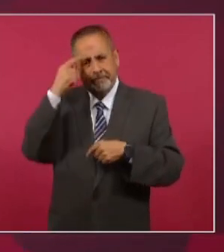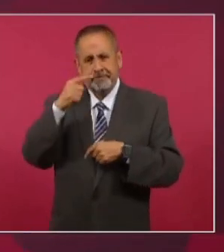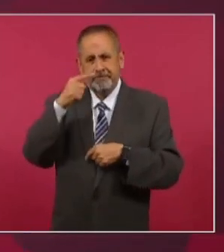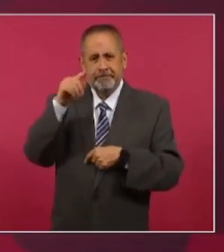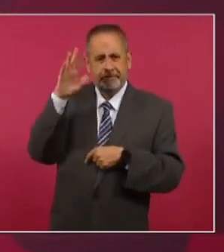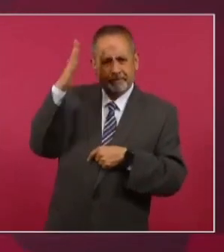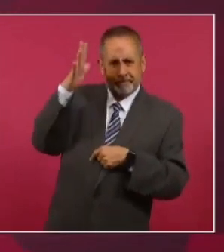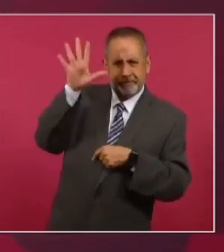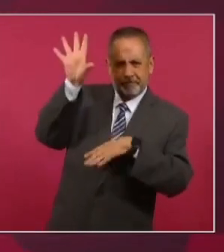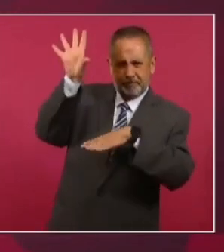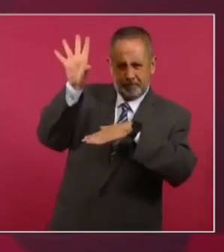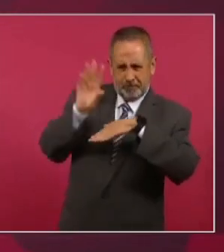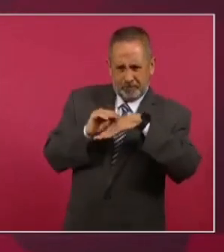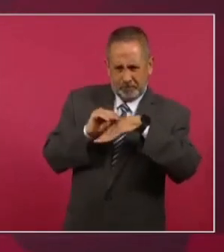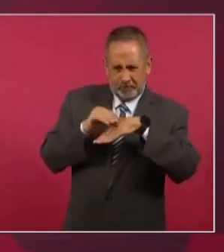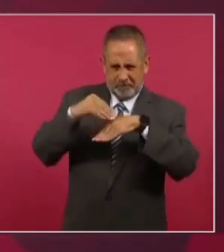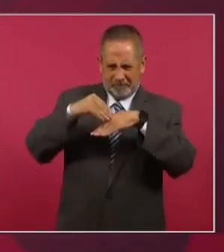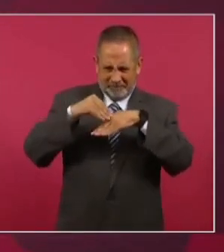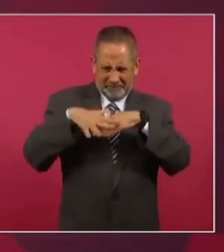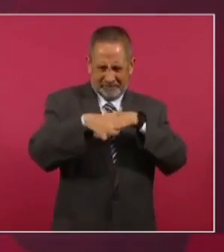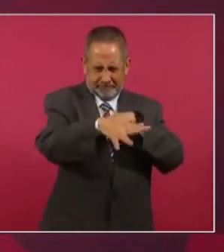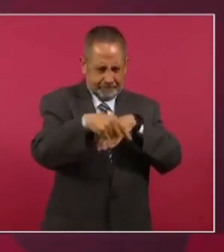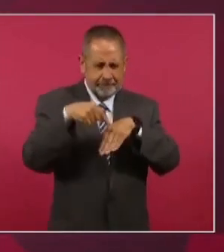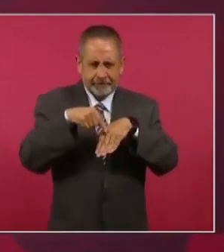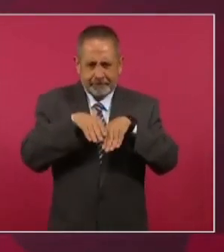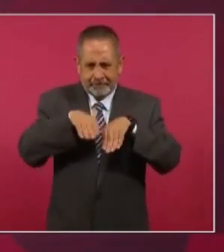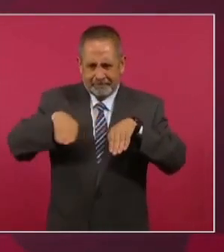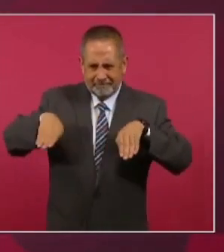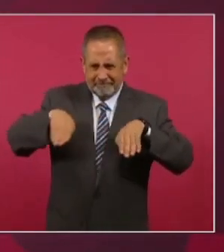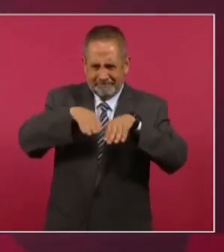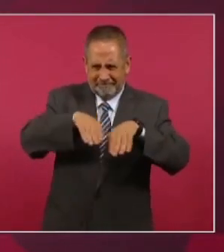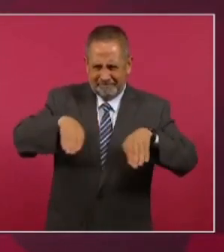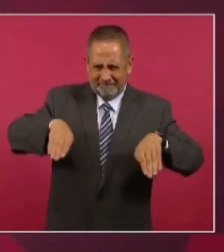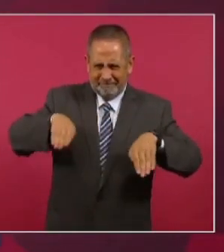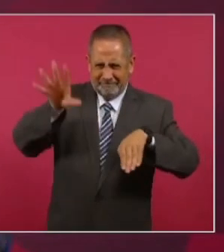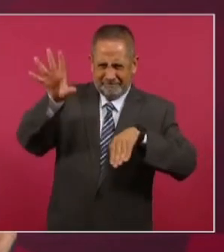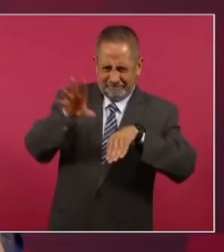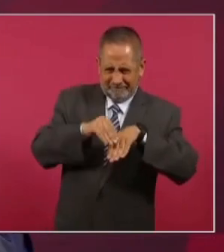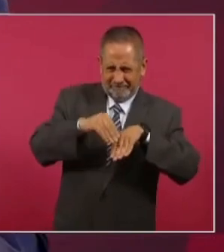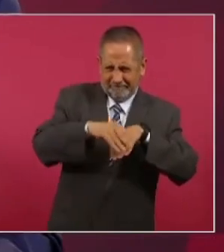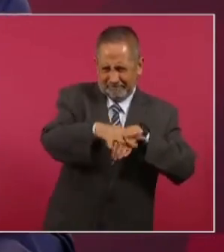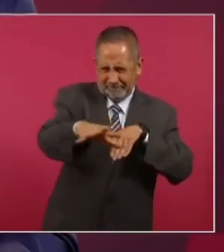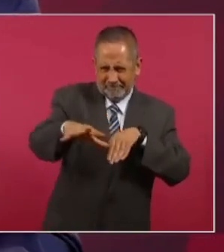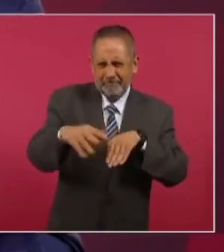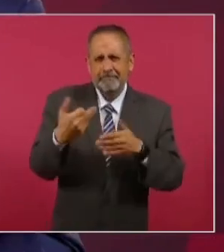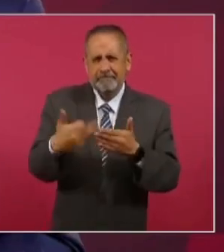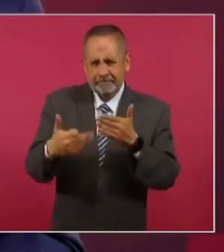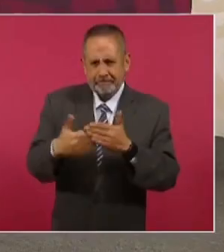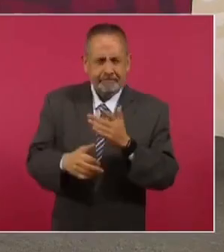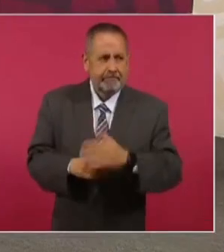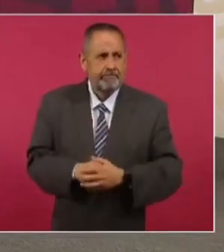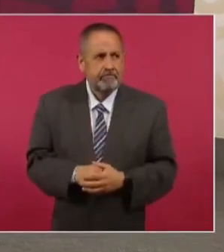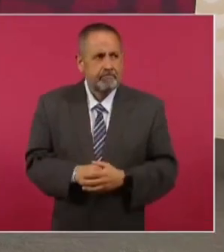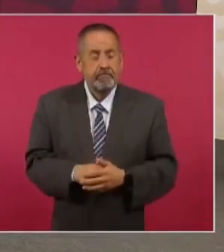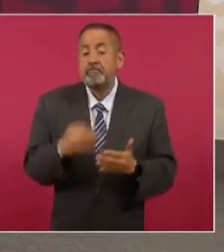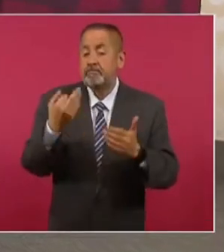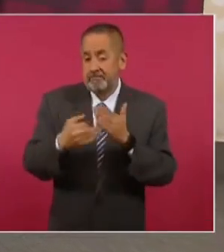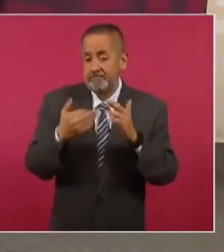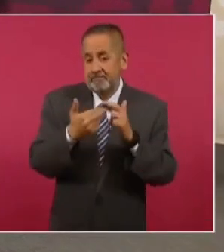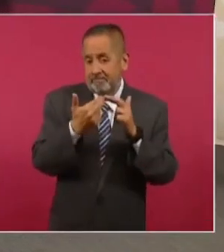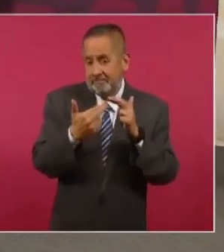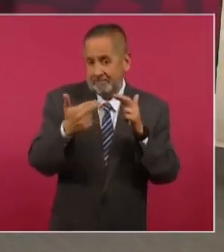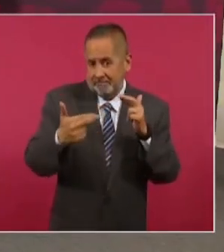celdas solares y falta el tendido de las líneas de